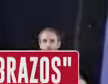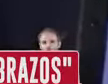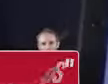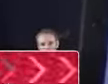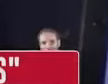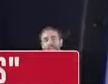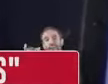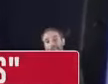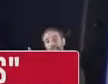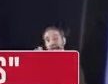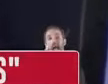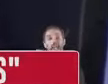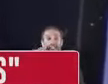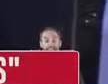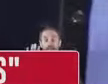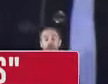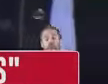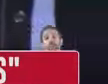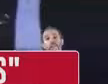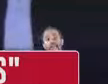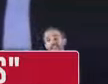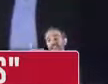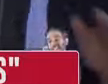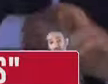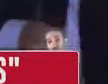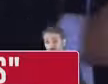ministerio de desarrollo social